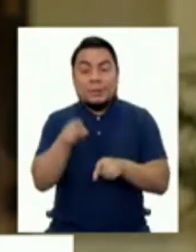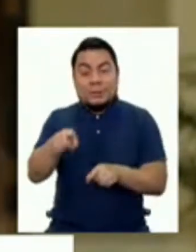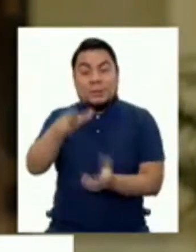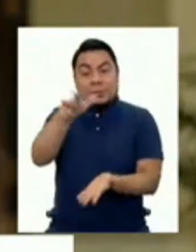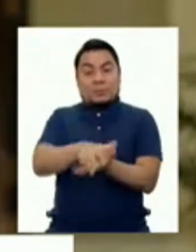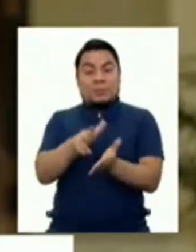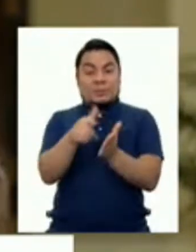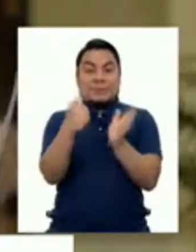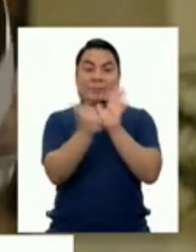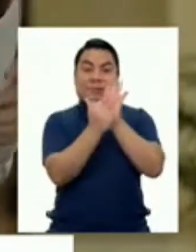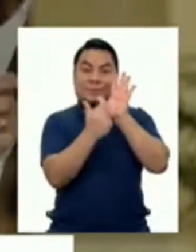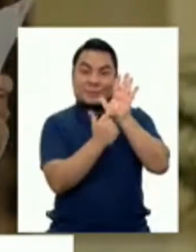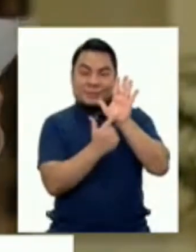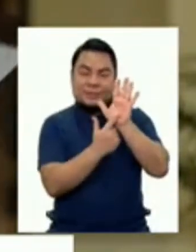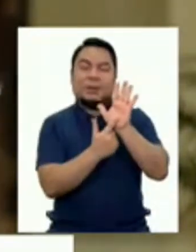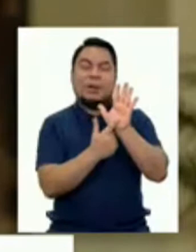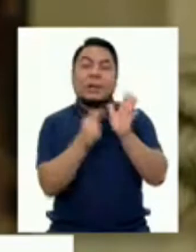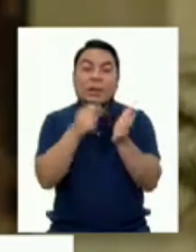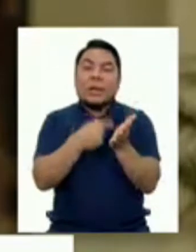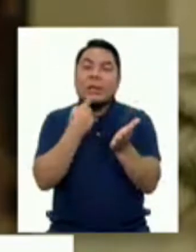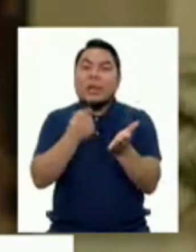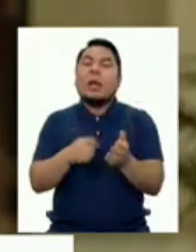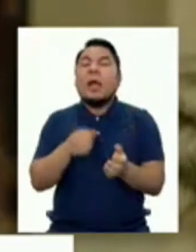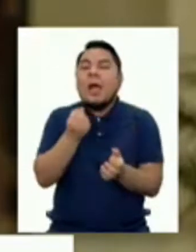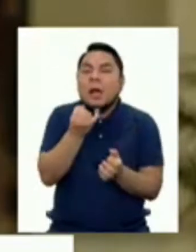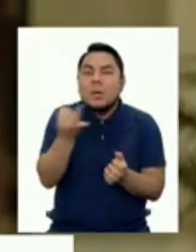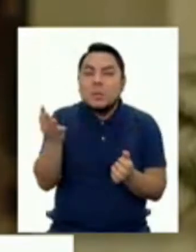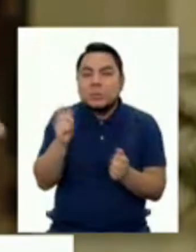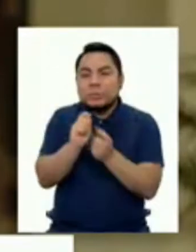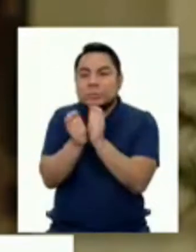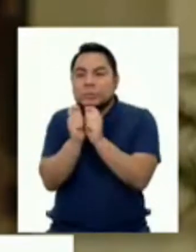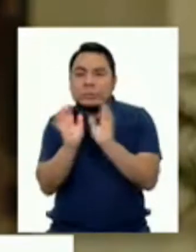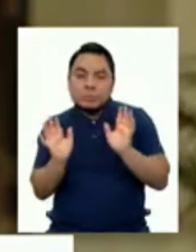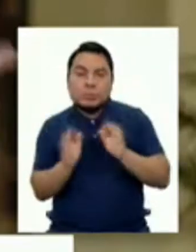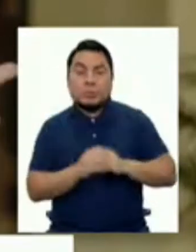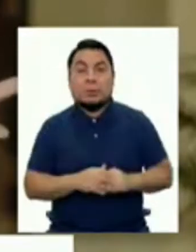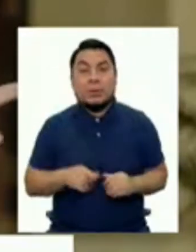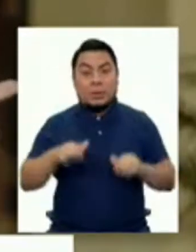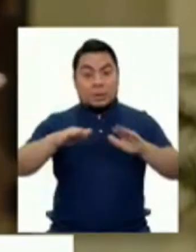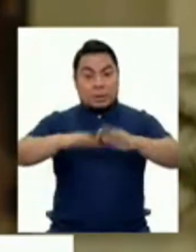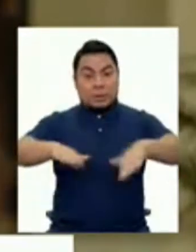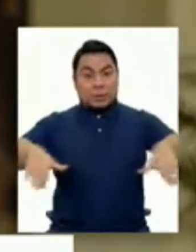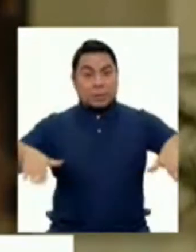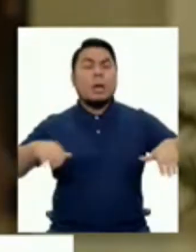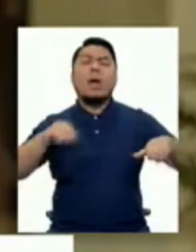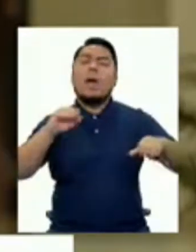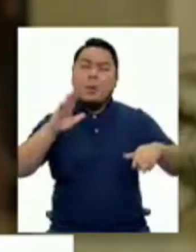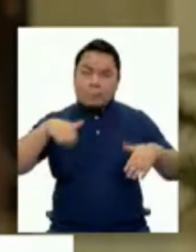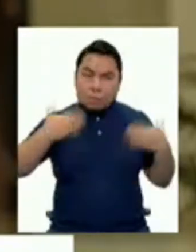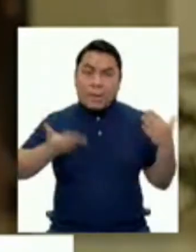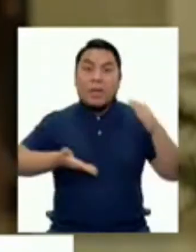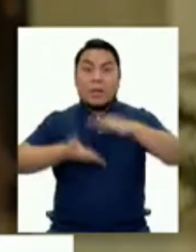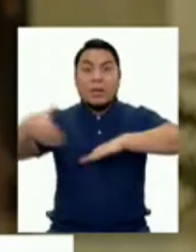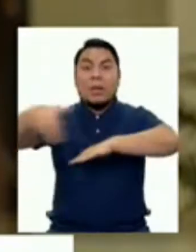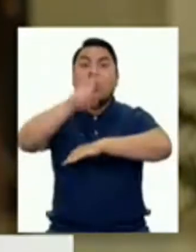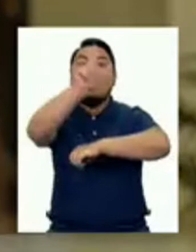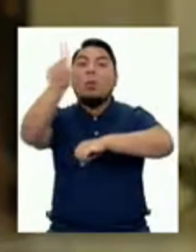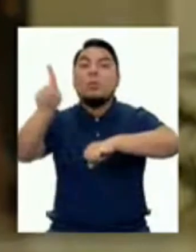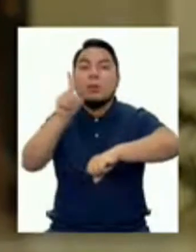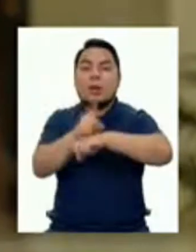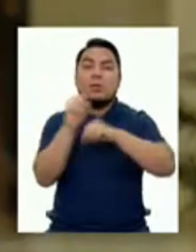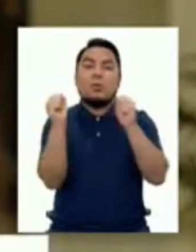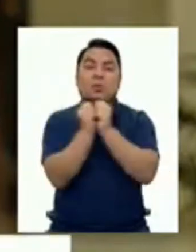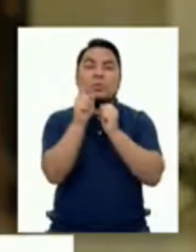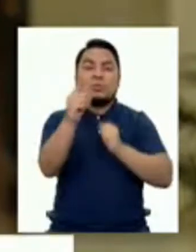supremo da algunas excepciones, ¿no? Los niños pueden salir una hora